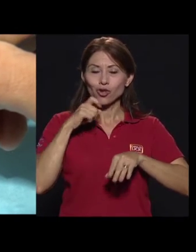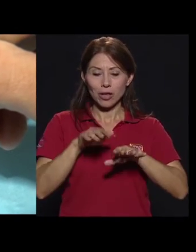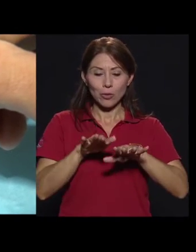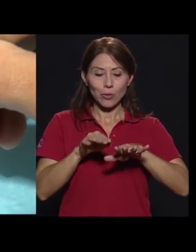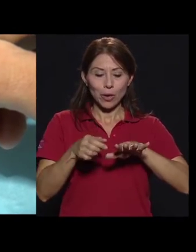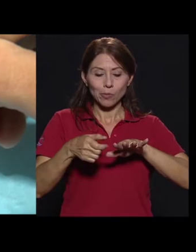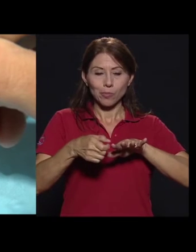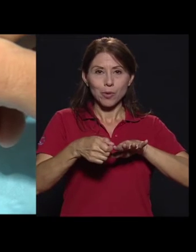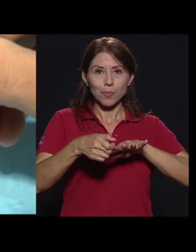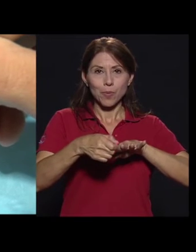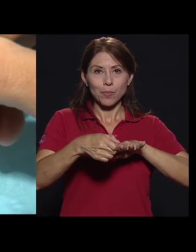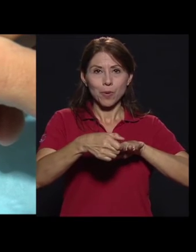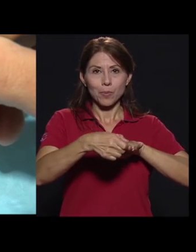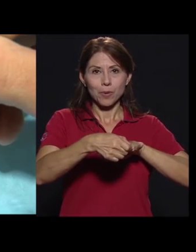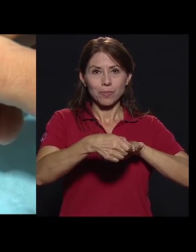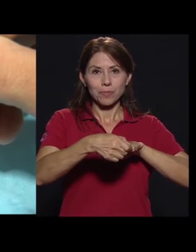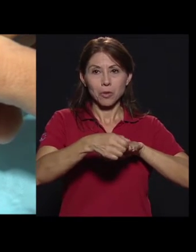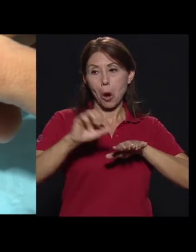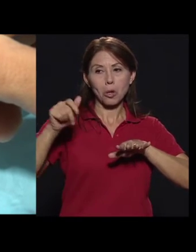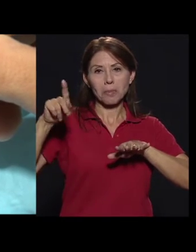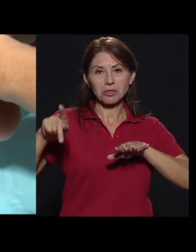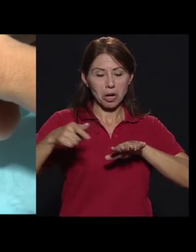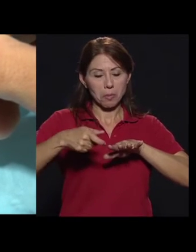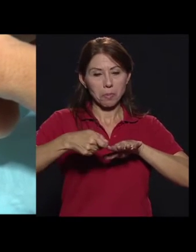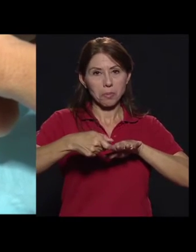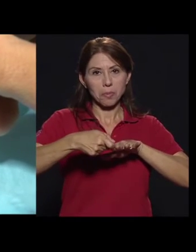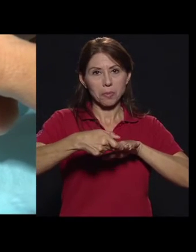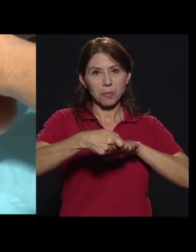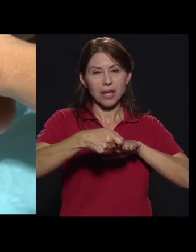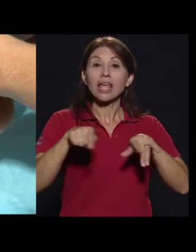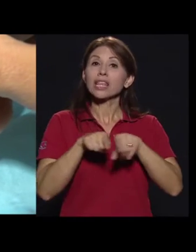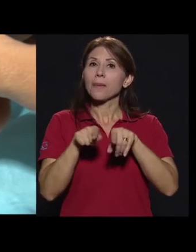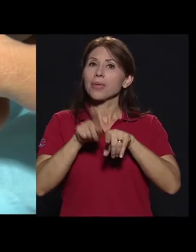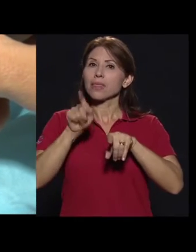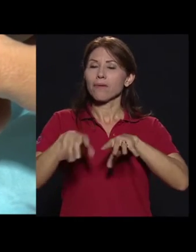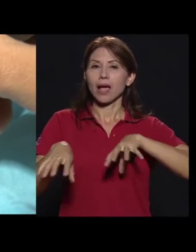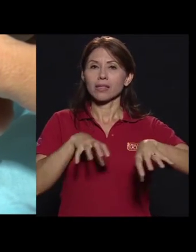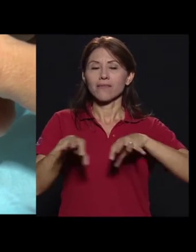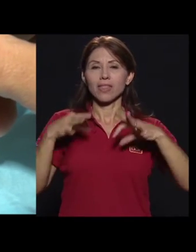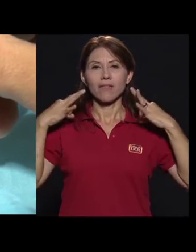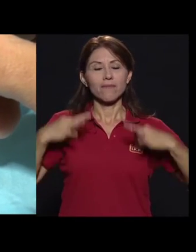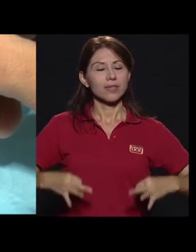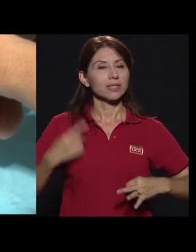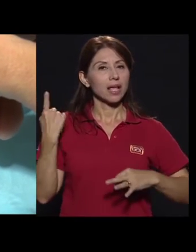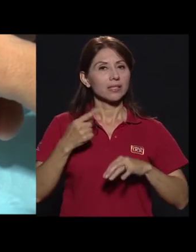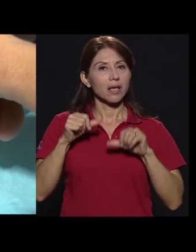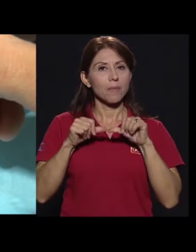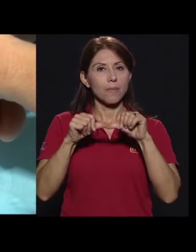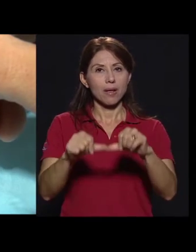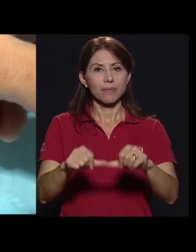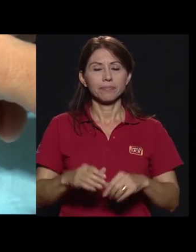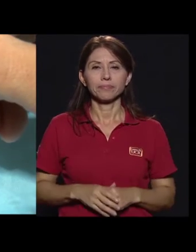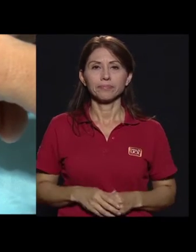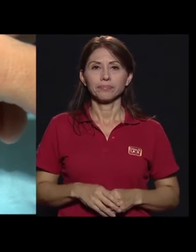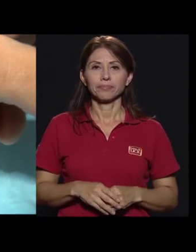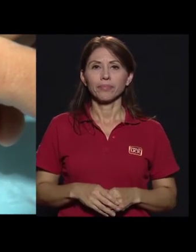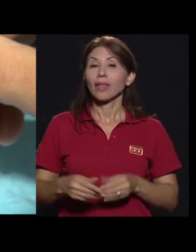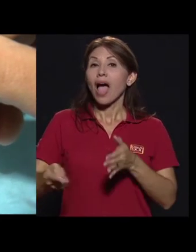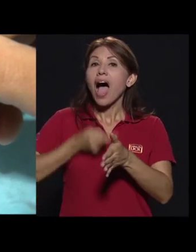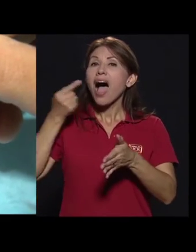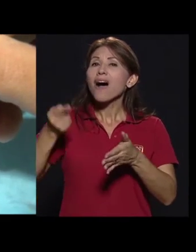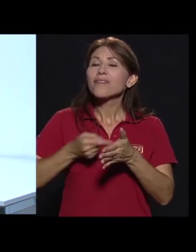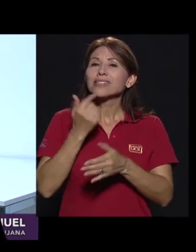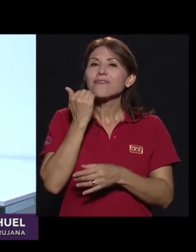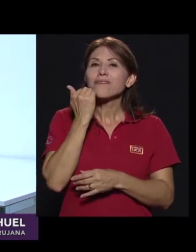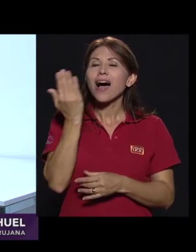cortarse las uñas regularmente, o pedirle a alguien que se las corte, y realizar actividad física de manera constante. A veces